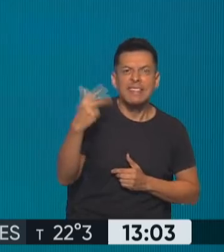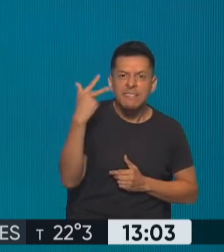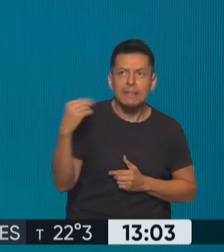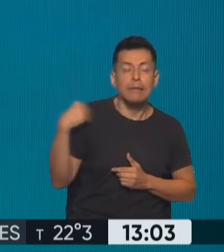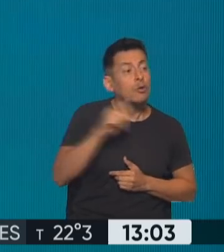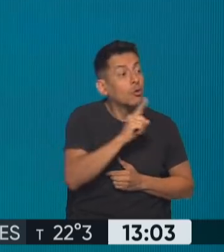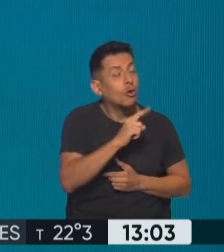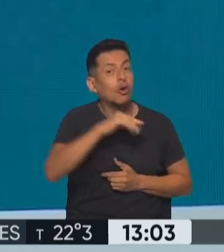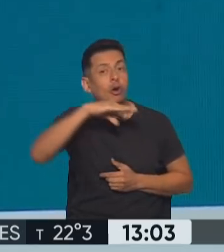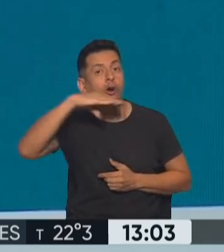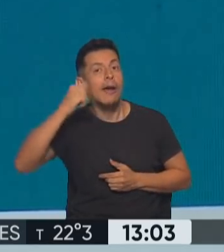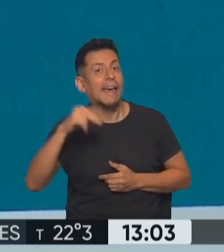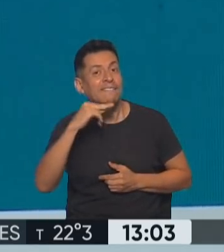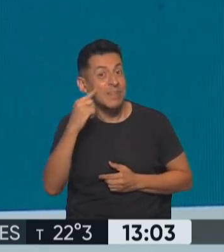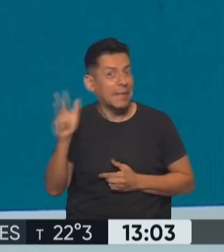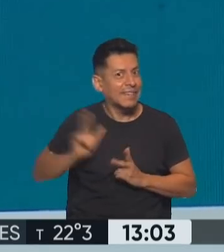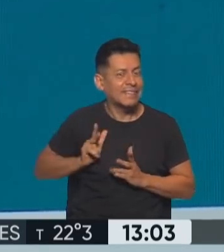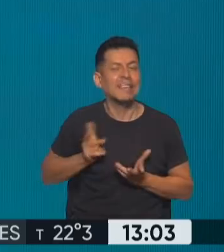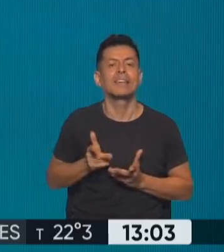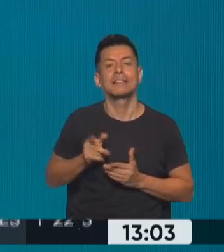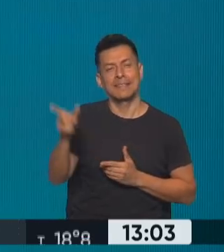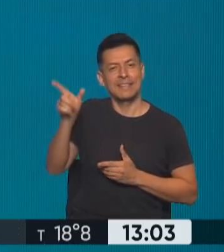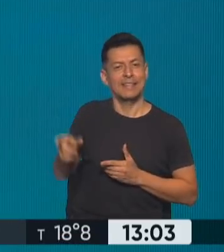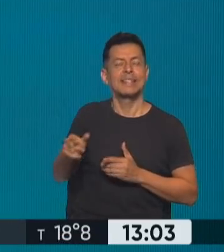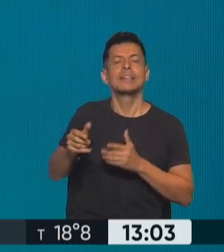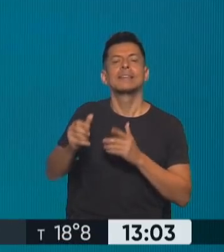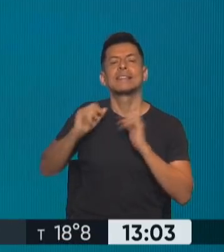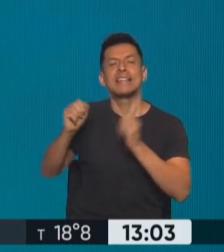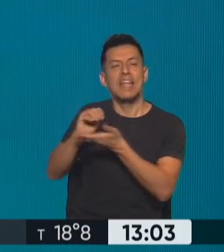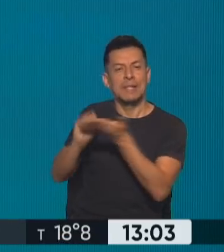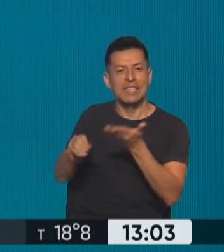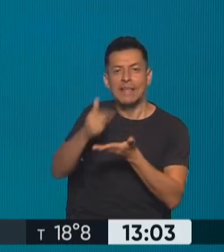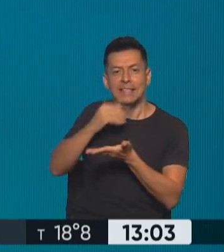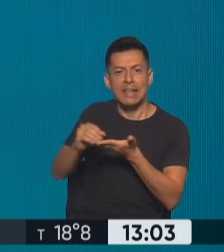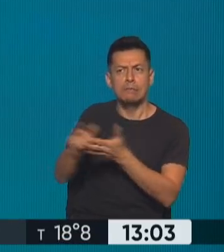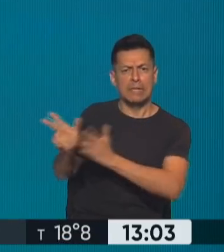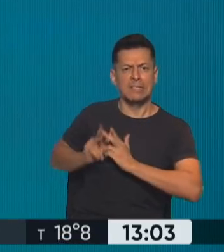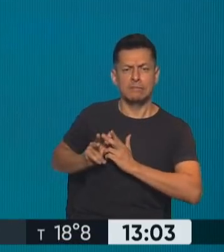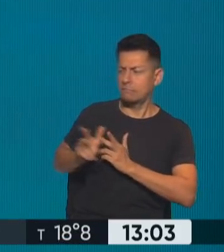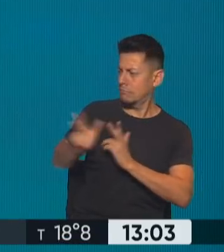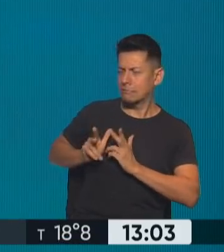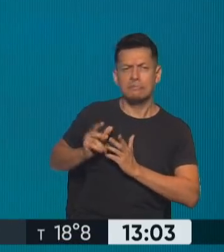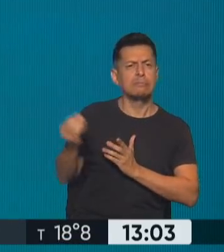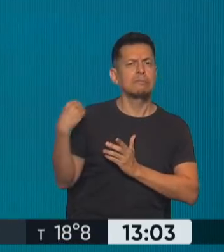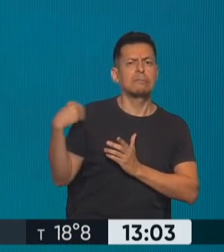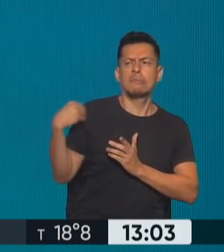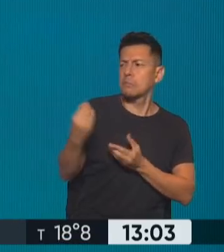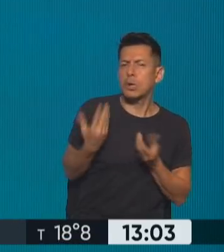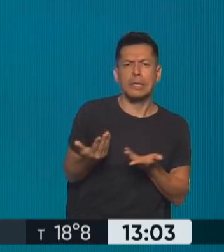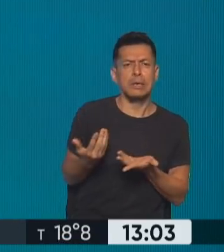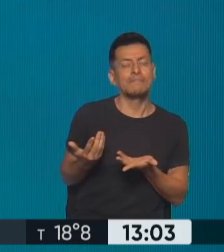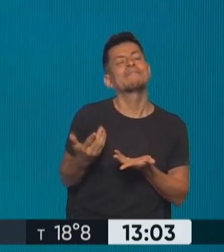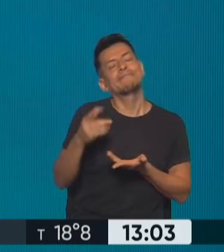que... Acá la tengo a la secretaria administrativa del Senado que me decía... Y yo no decía, ¿por qué me hace señas? Decía,